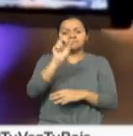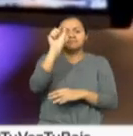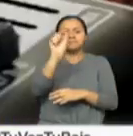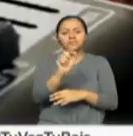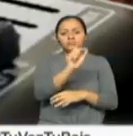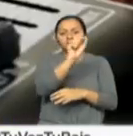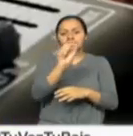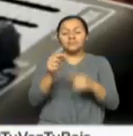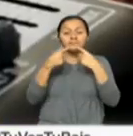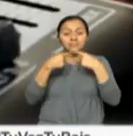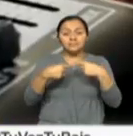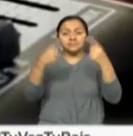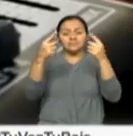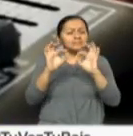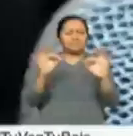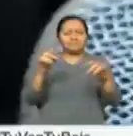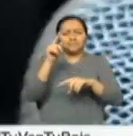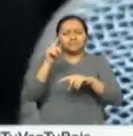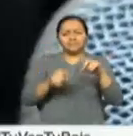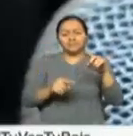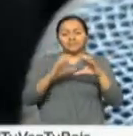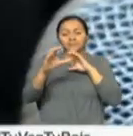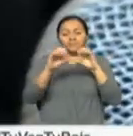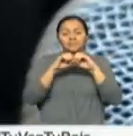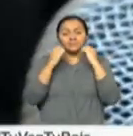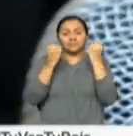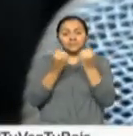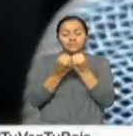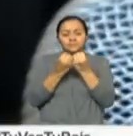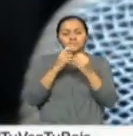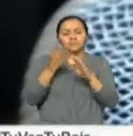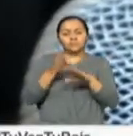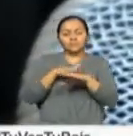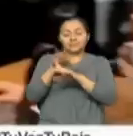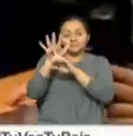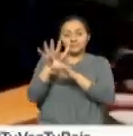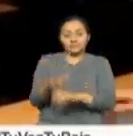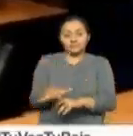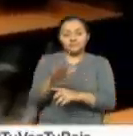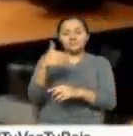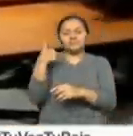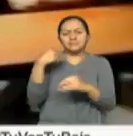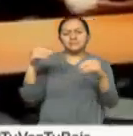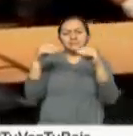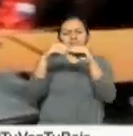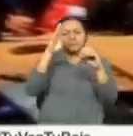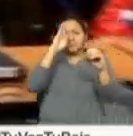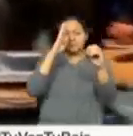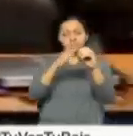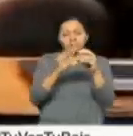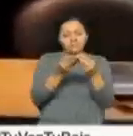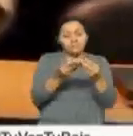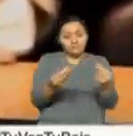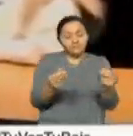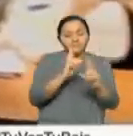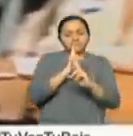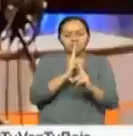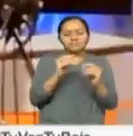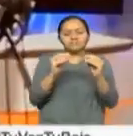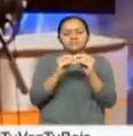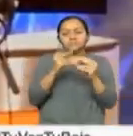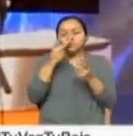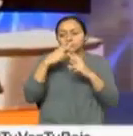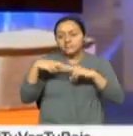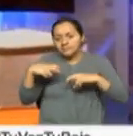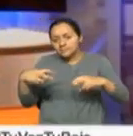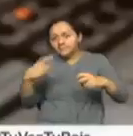difusión a través de todo medio de comunicación social de contenidos discriminatorios que tenga por objeto o resultado menoscabar o